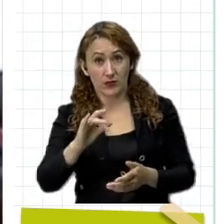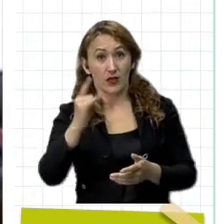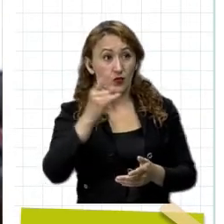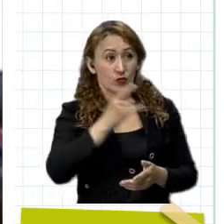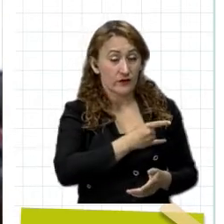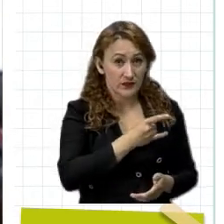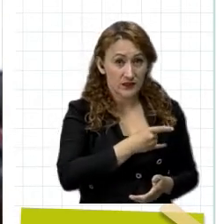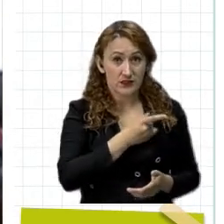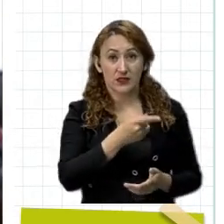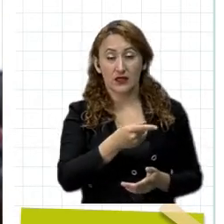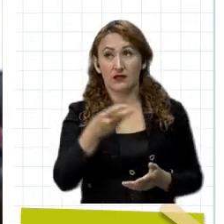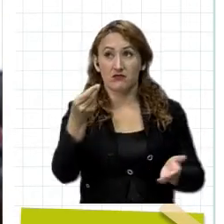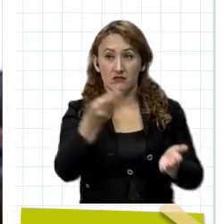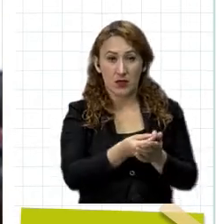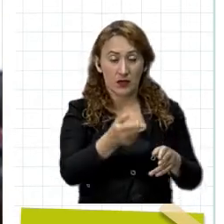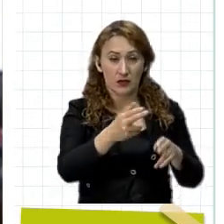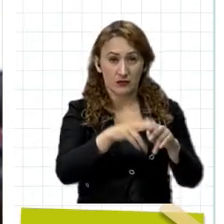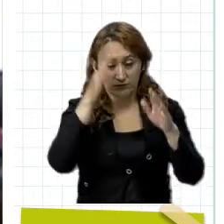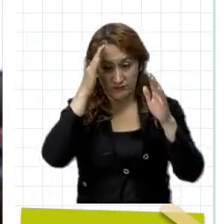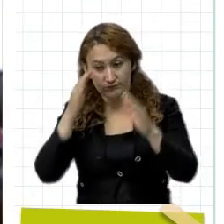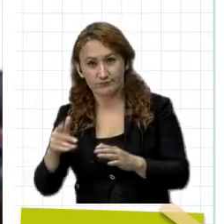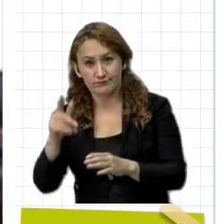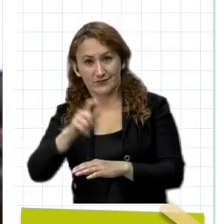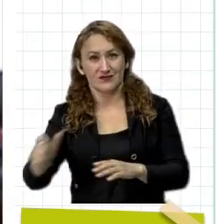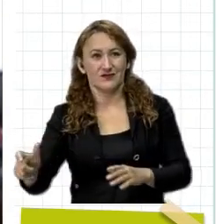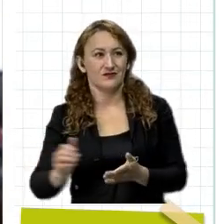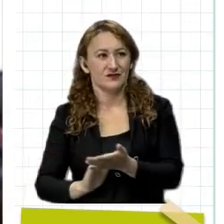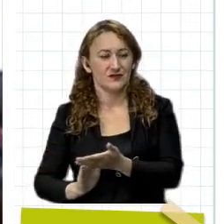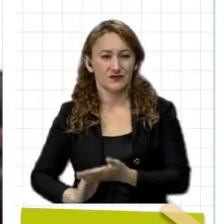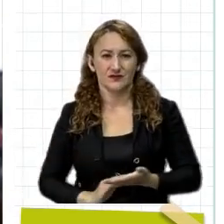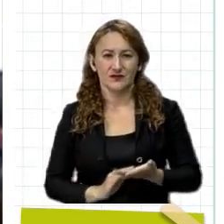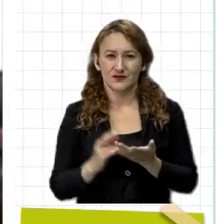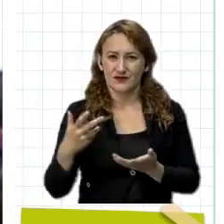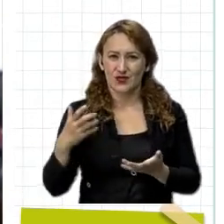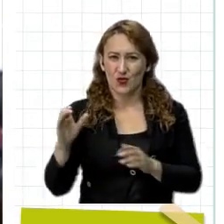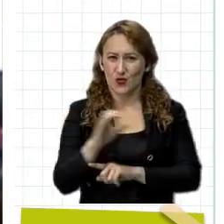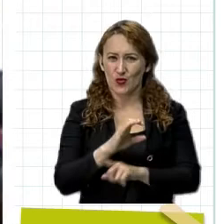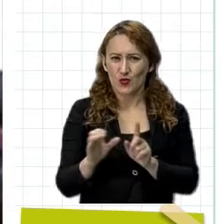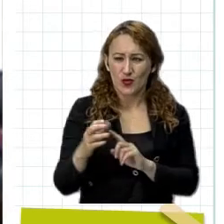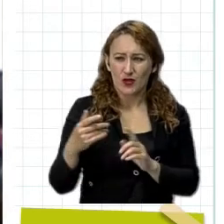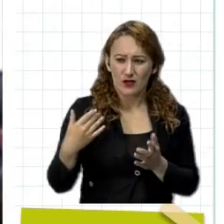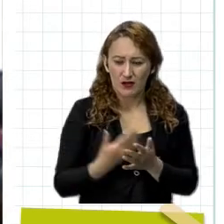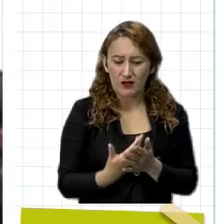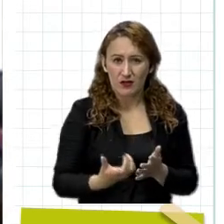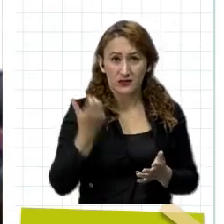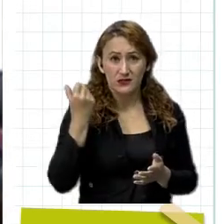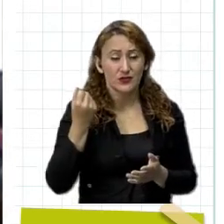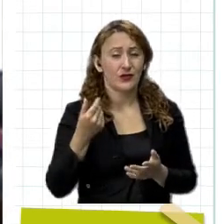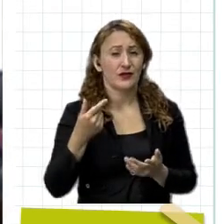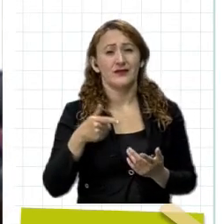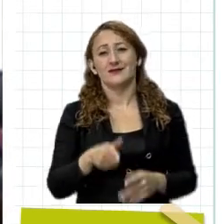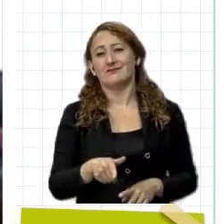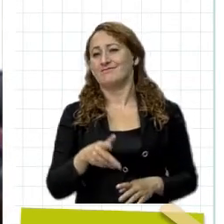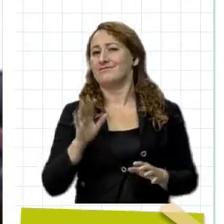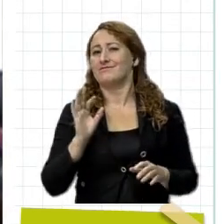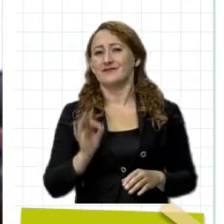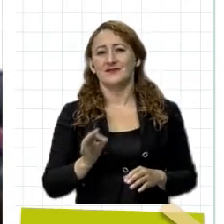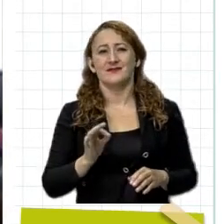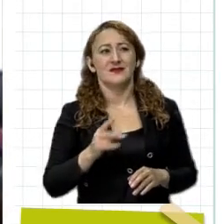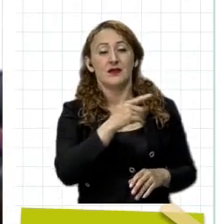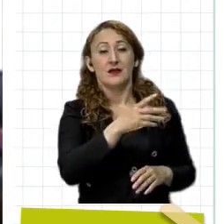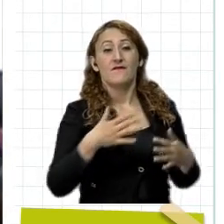para atender este tipo de reivindicaciones culturales. Históricamente, este tema ha sido del resorte de las oficinas de